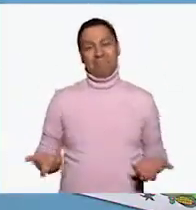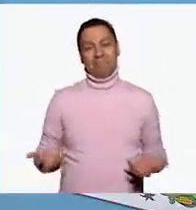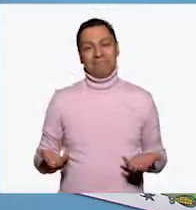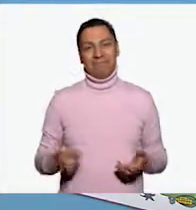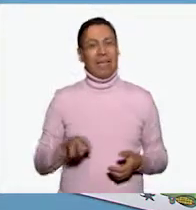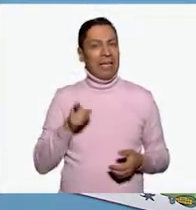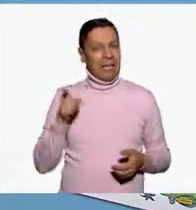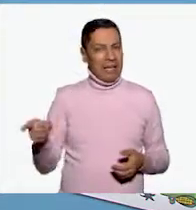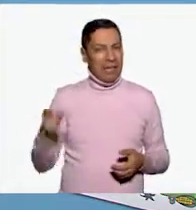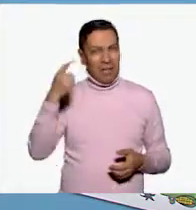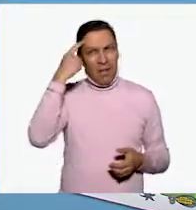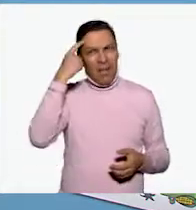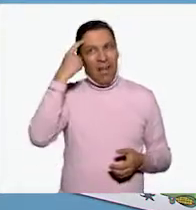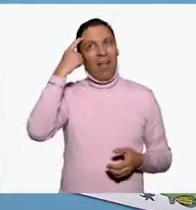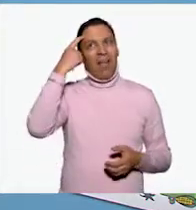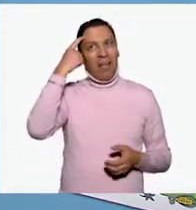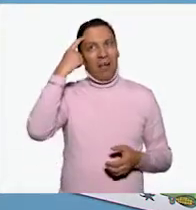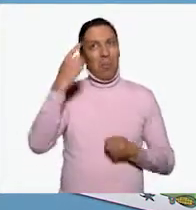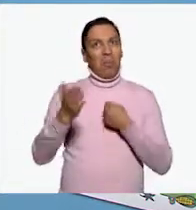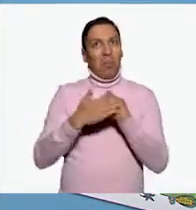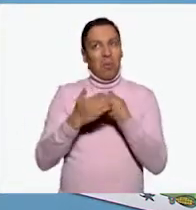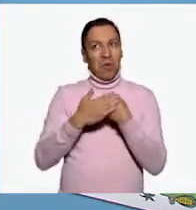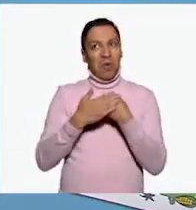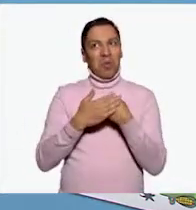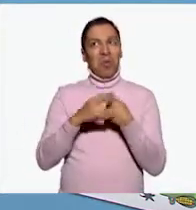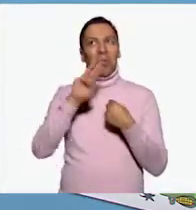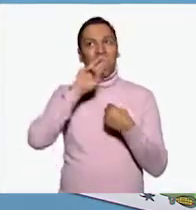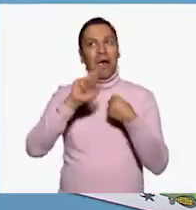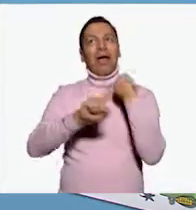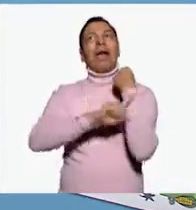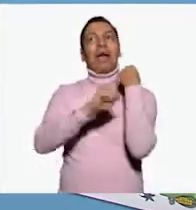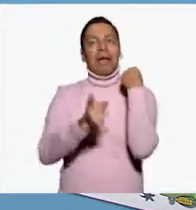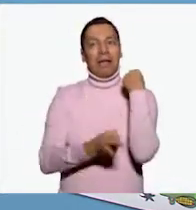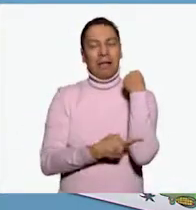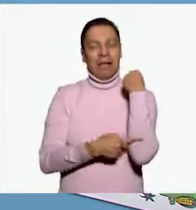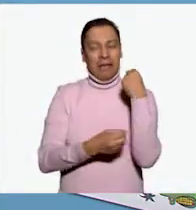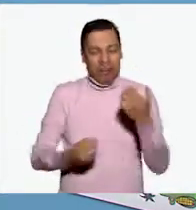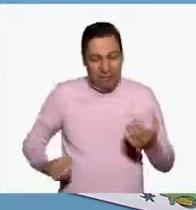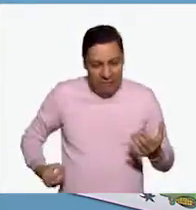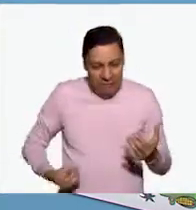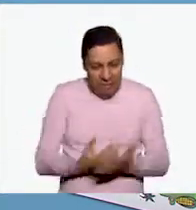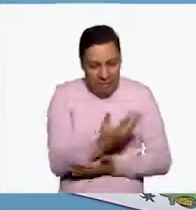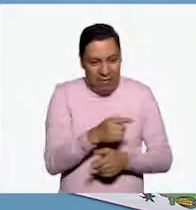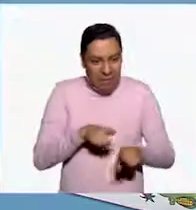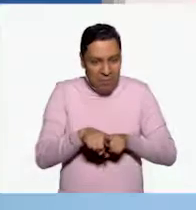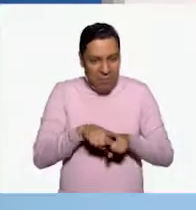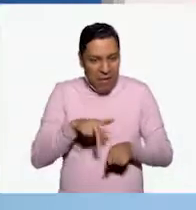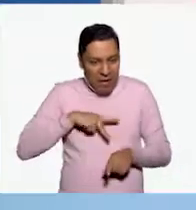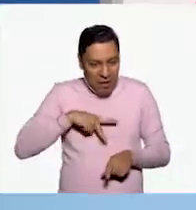Saúl, que ahora sabe que será el hermano mayor y que podrá apoyar a su hermanito.